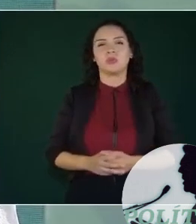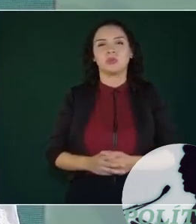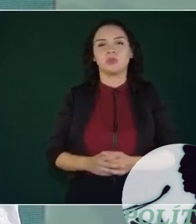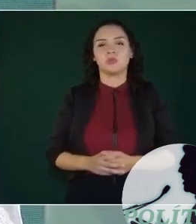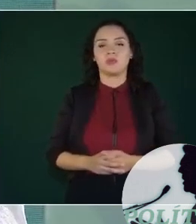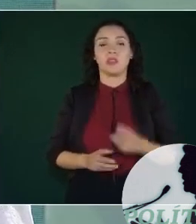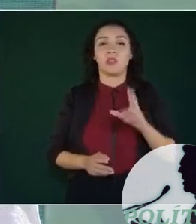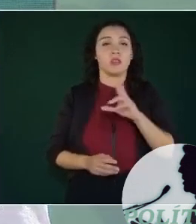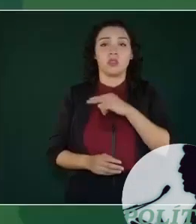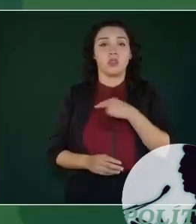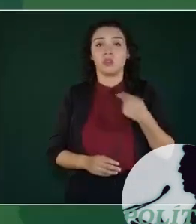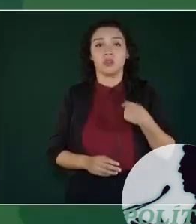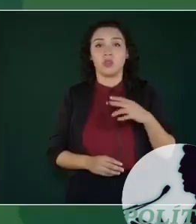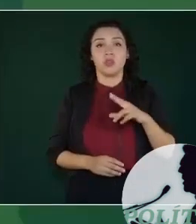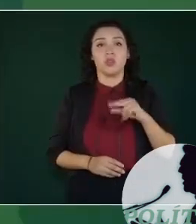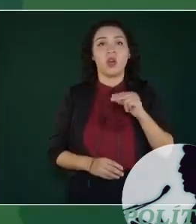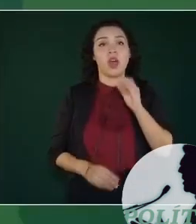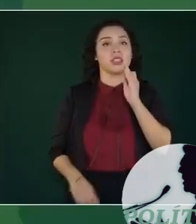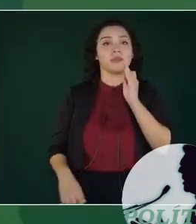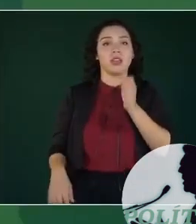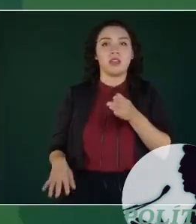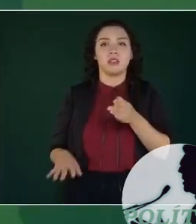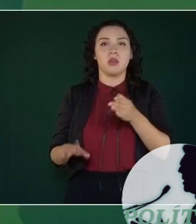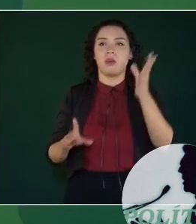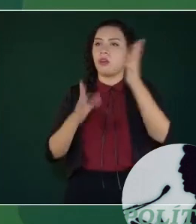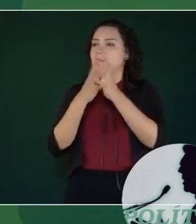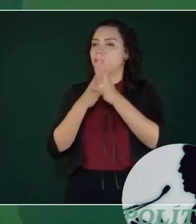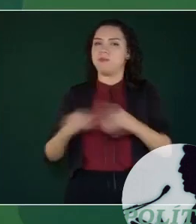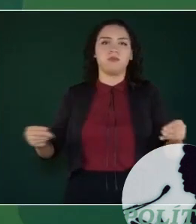no permitimos la desaparición.